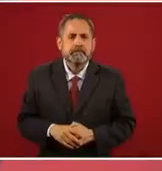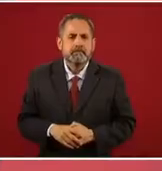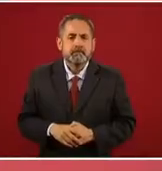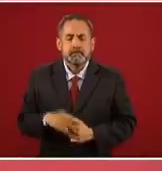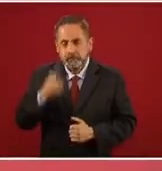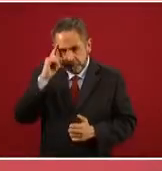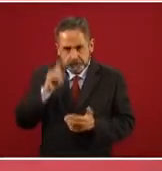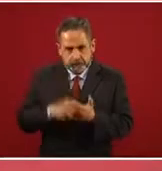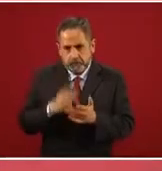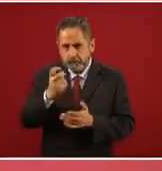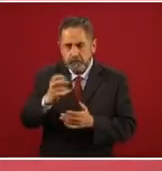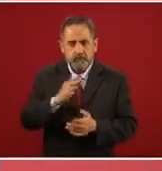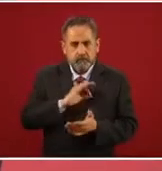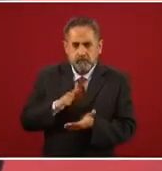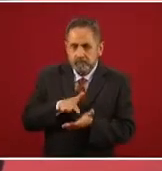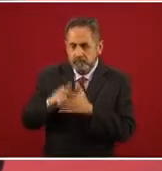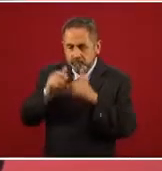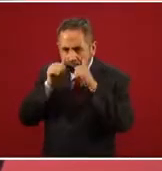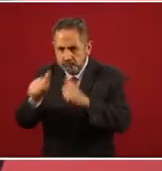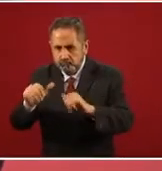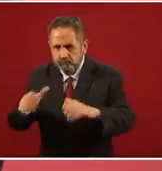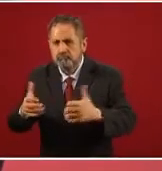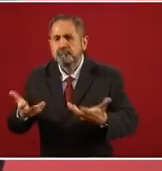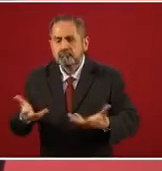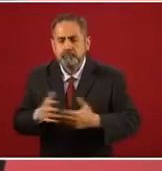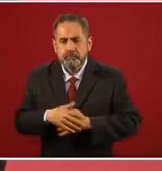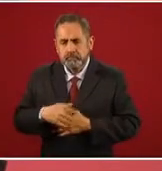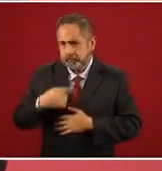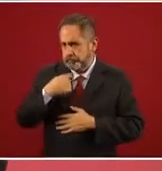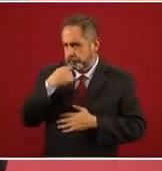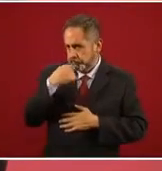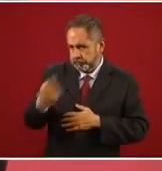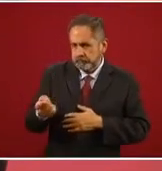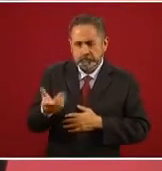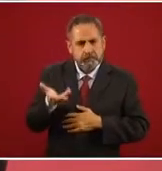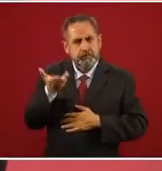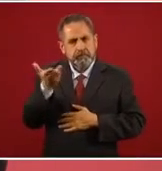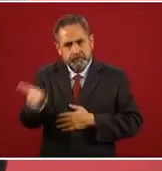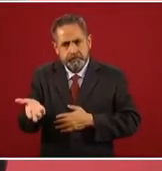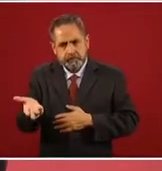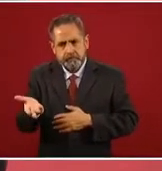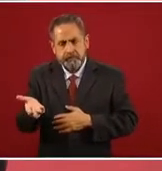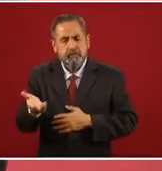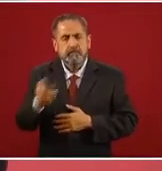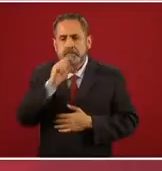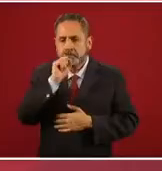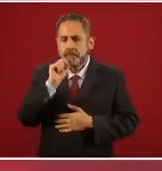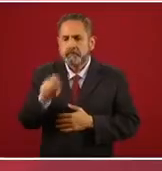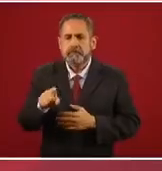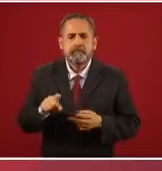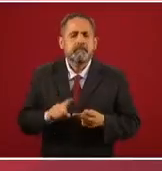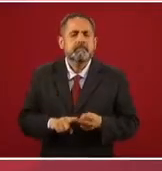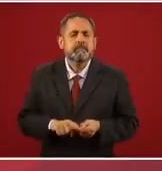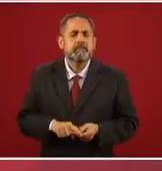Creo que de esa manera podemos atenderlo. Le voy también a pedir al